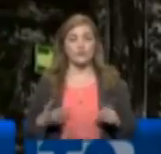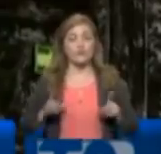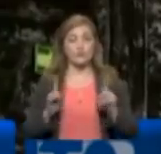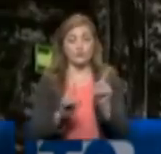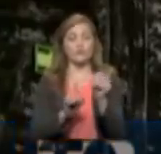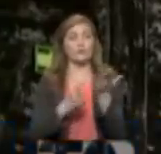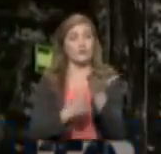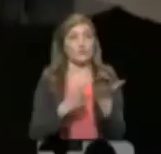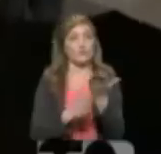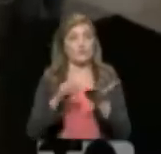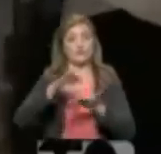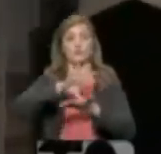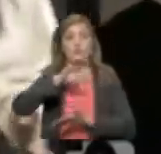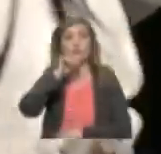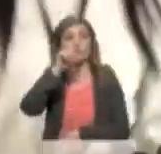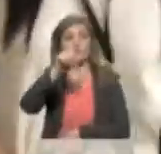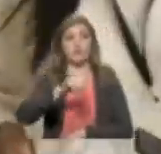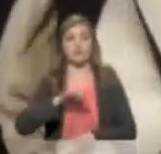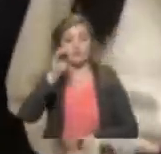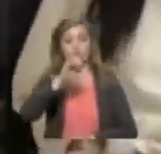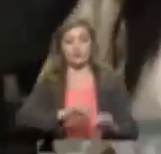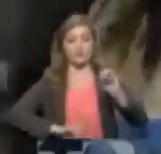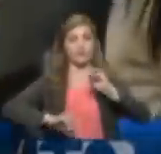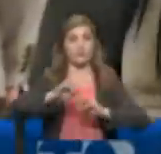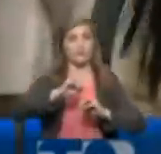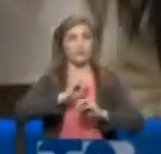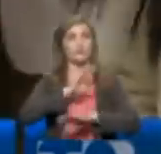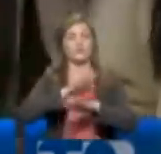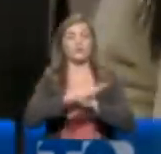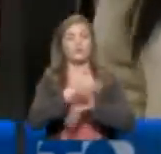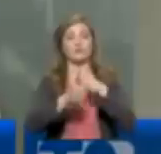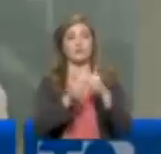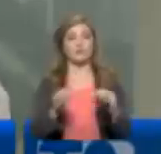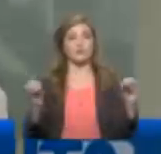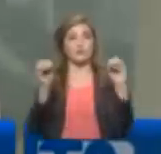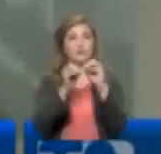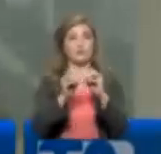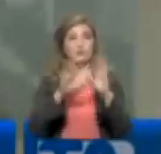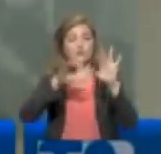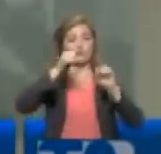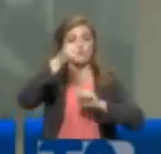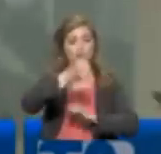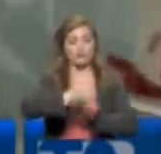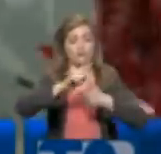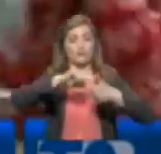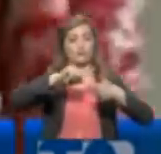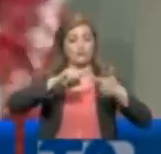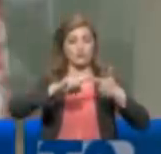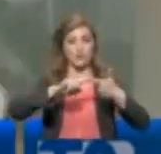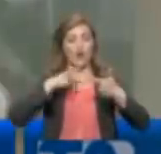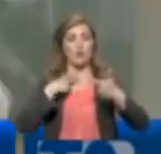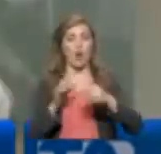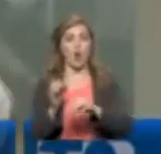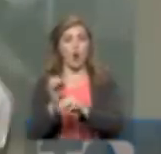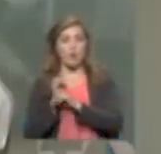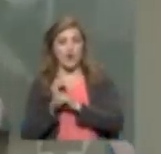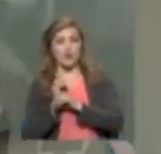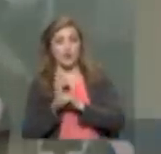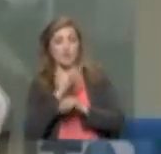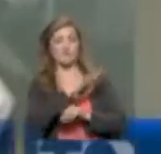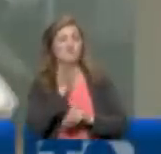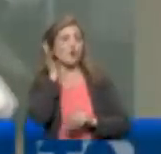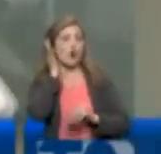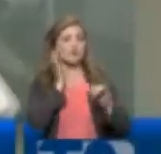legislativo en el informe se ampliaron las causales de violación inseminación artificial no consentida